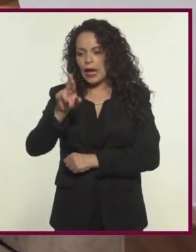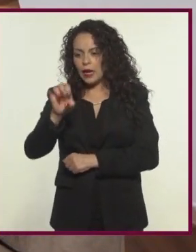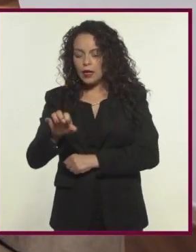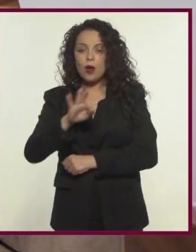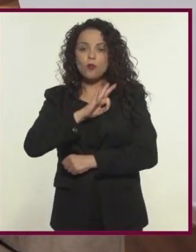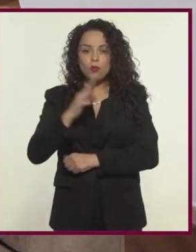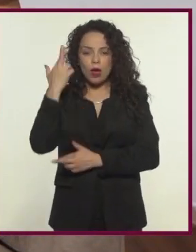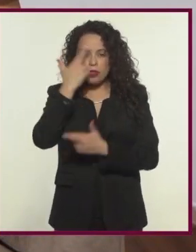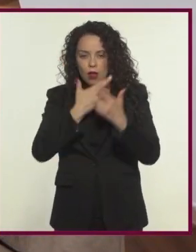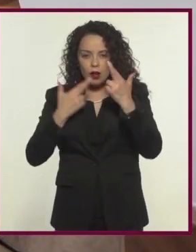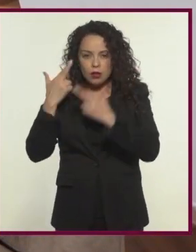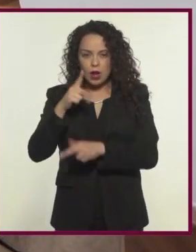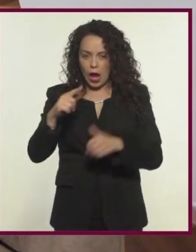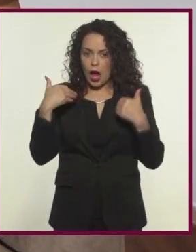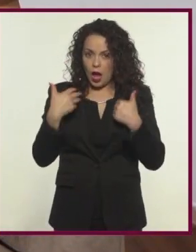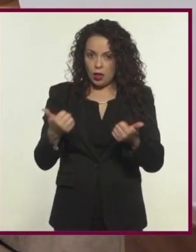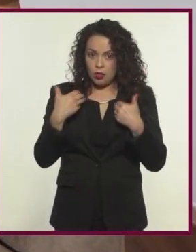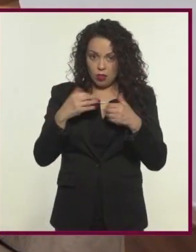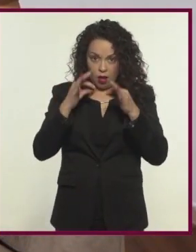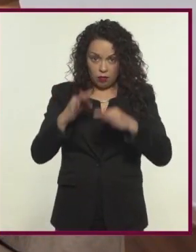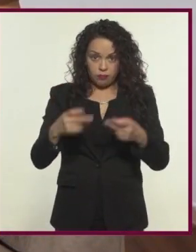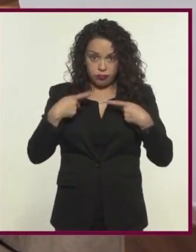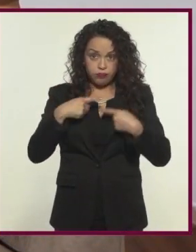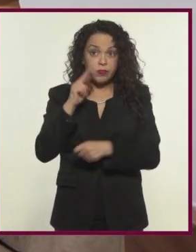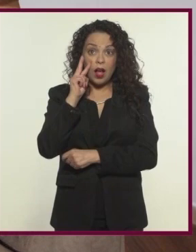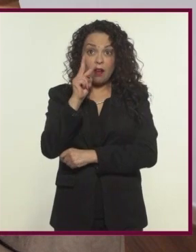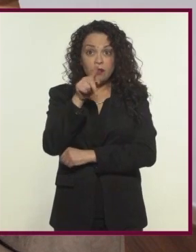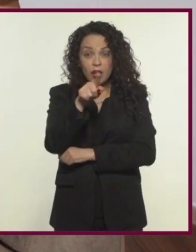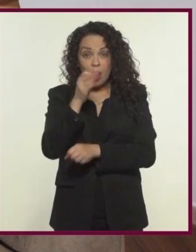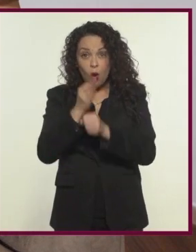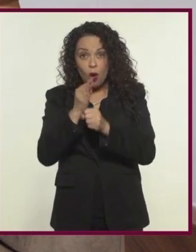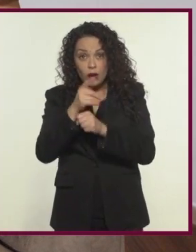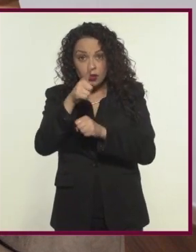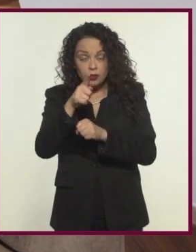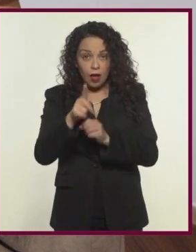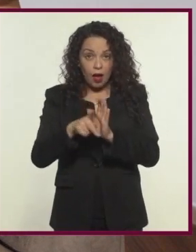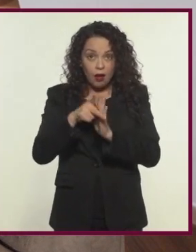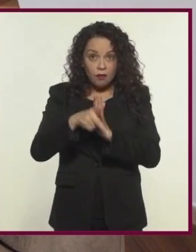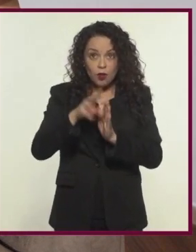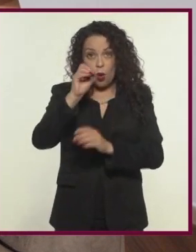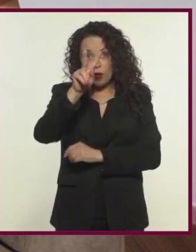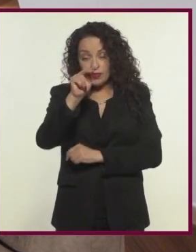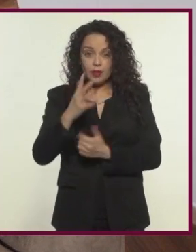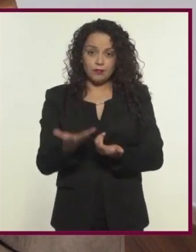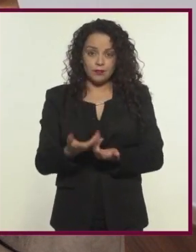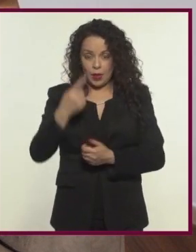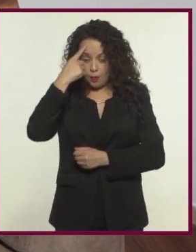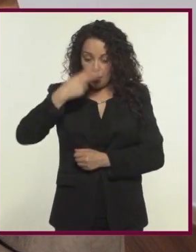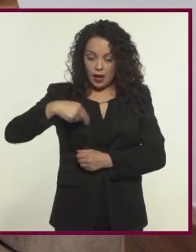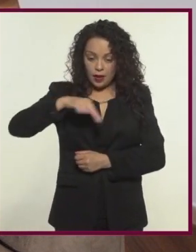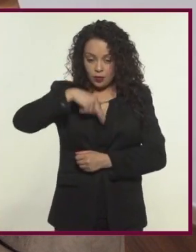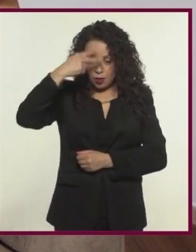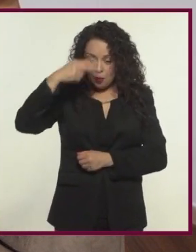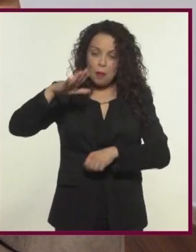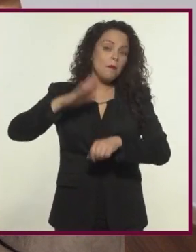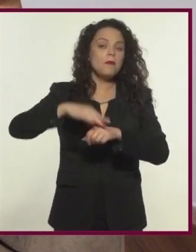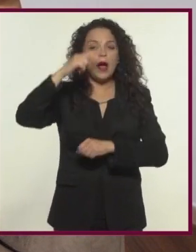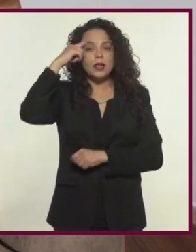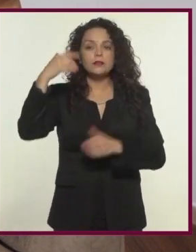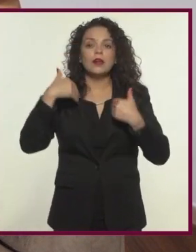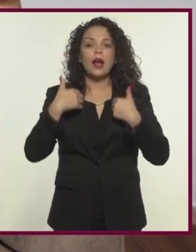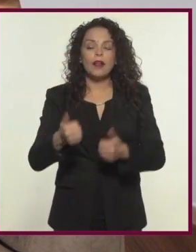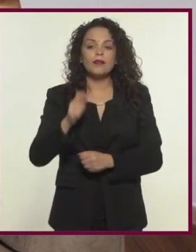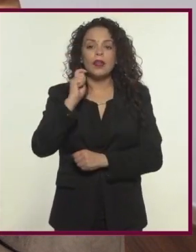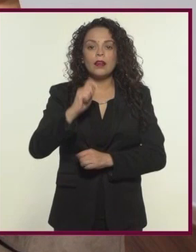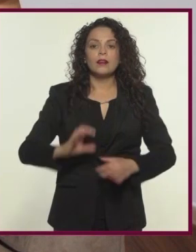película, también se puede analizar qué tanto entienden las personas de lo que están viendo en pantalla. Para nosotros, los mexicanos, es más